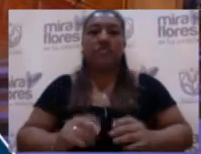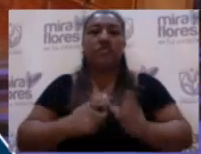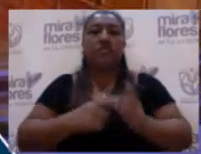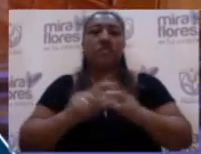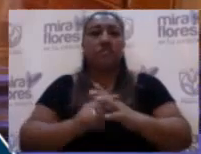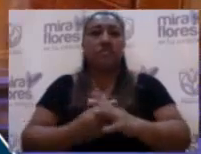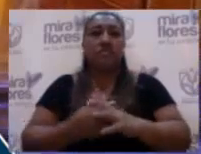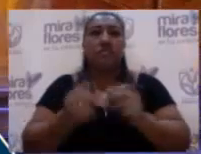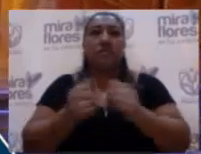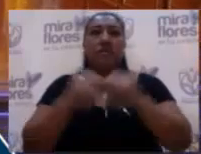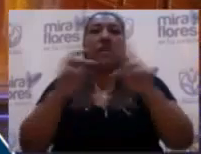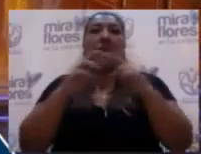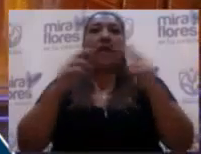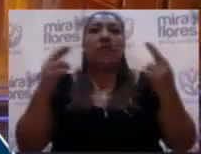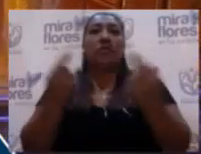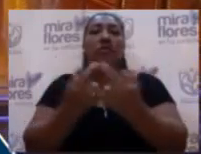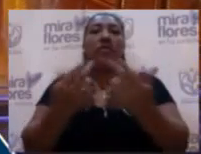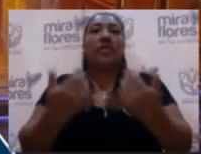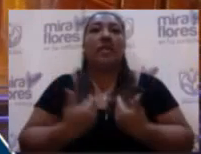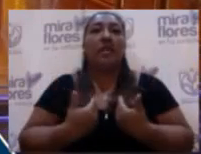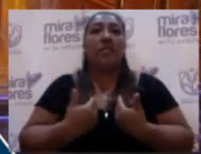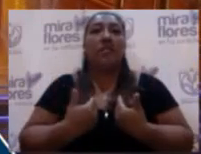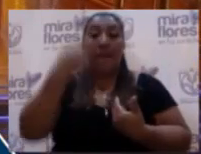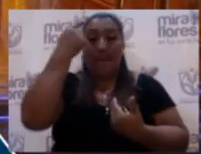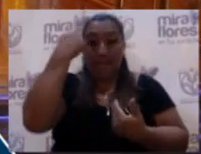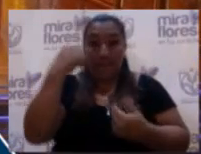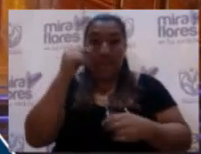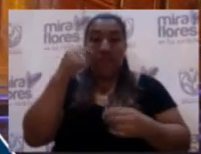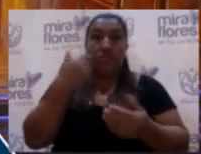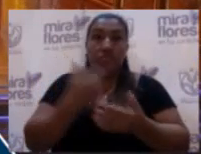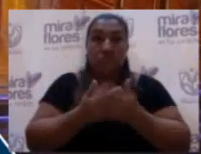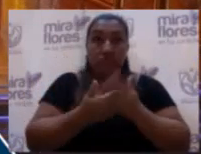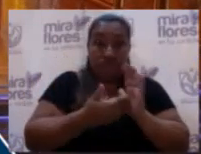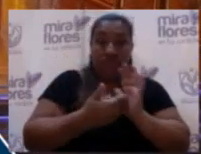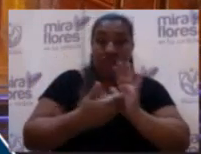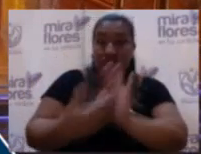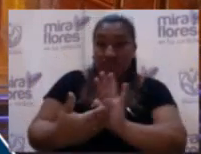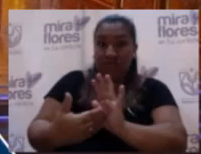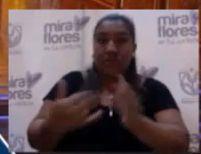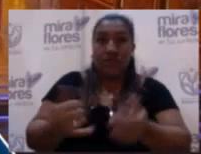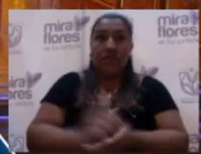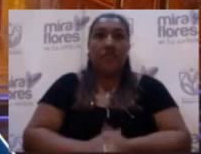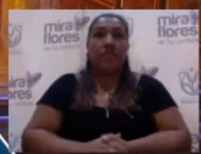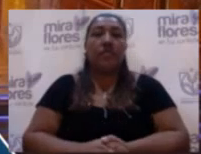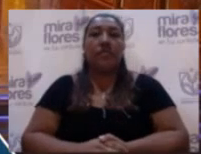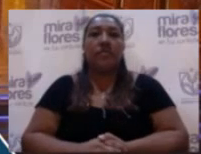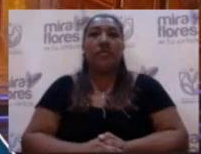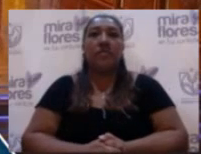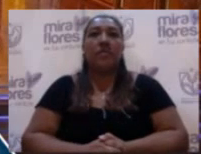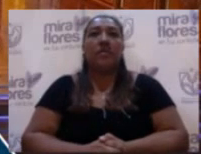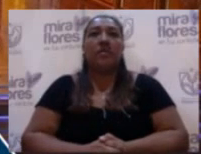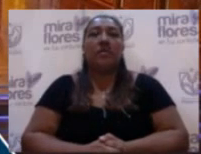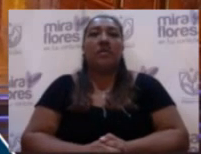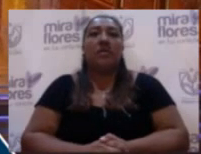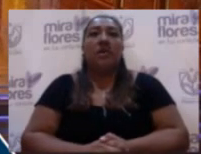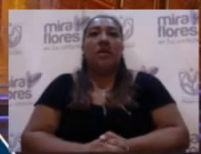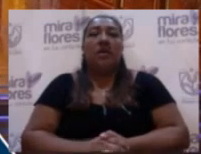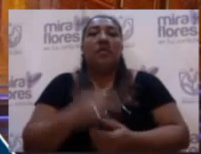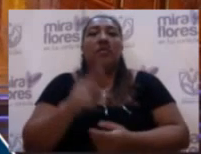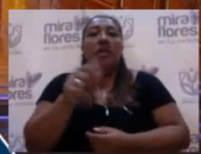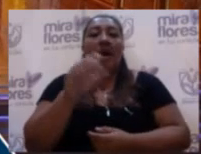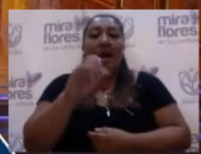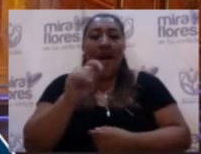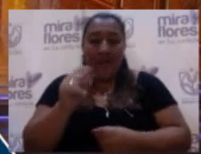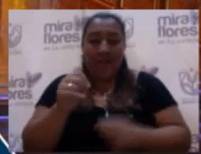damos por instalada la sesión y tenemos para aprobación de los miembros del Consejo un acta de